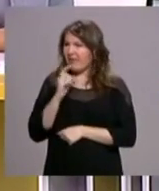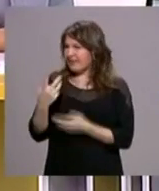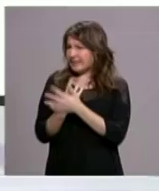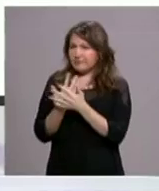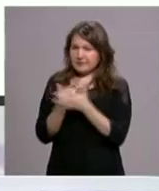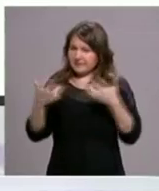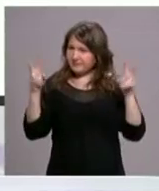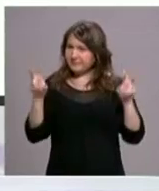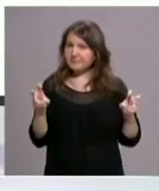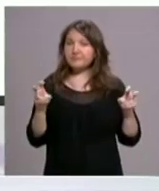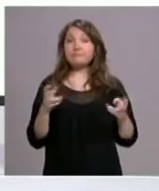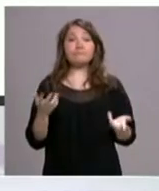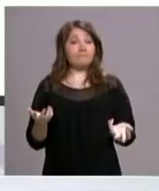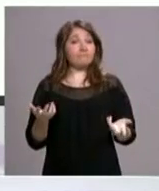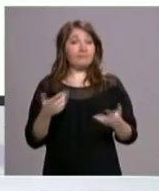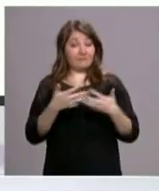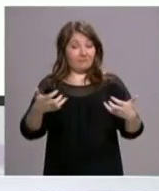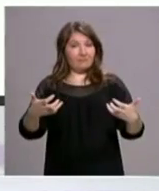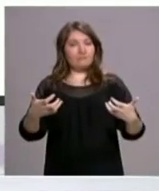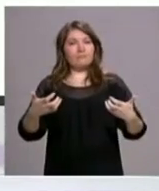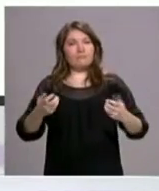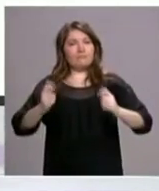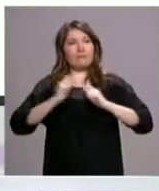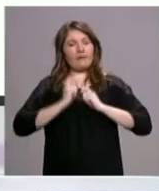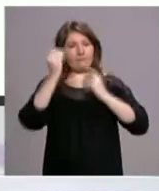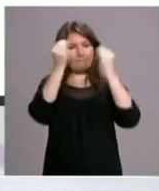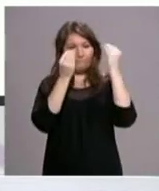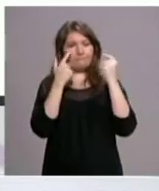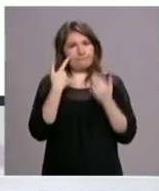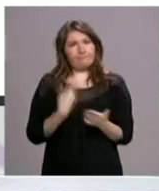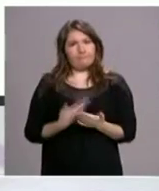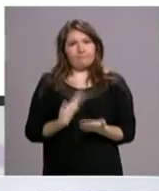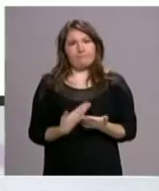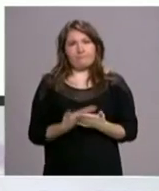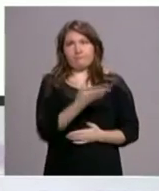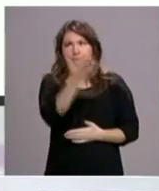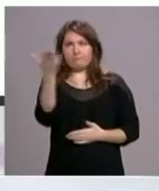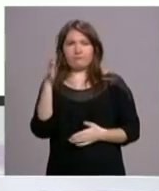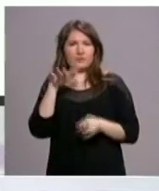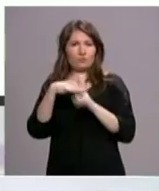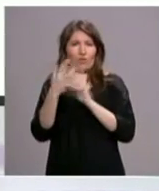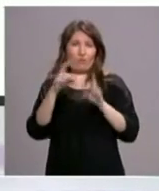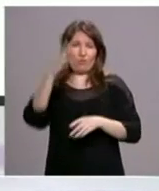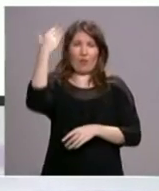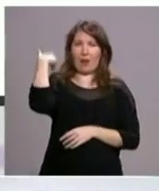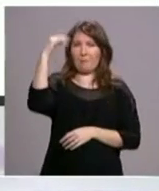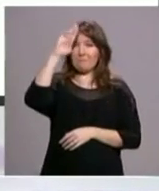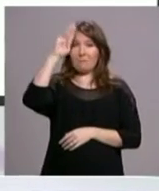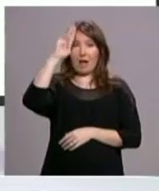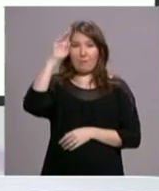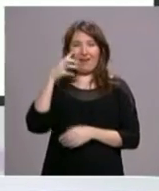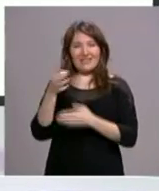palabras? Pues nos ponen de relieve una realidad que, si ya es como el Papa en Lampedusa definió como una